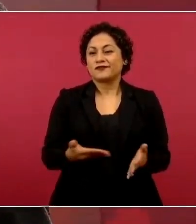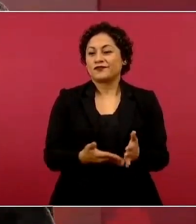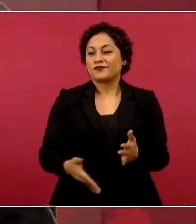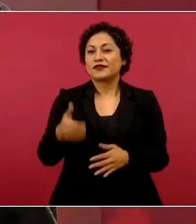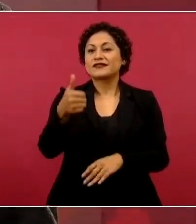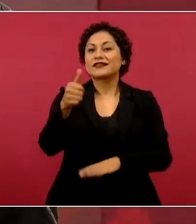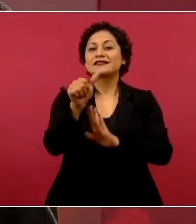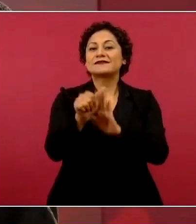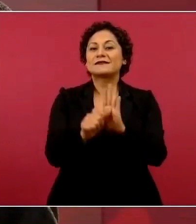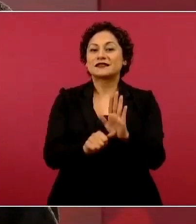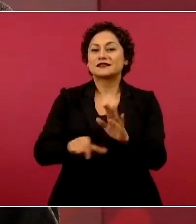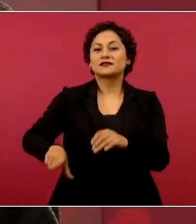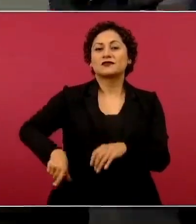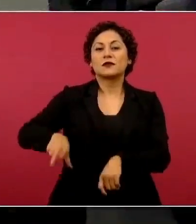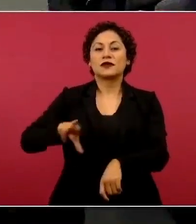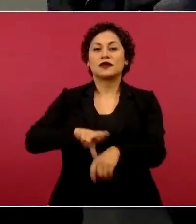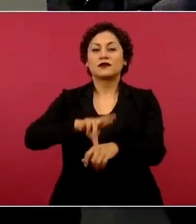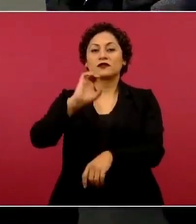Chihuahua.